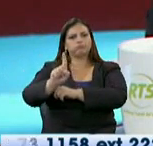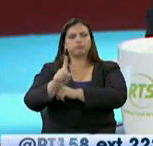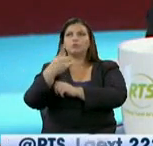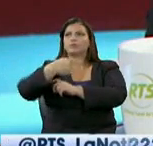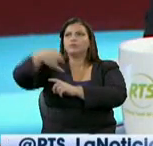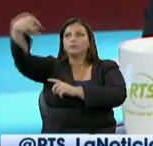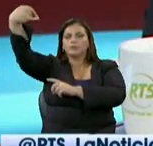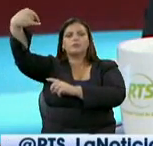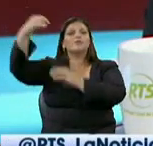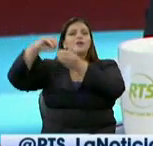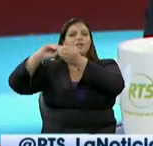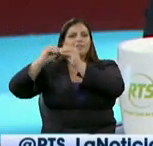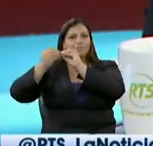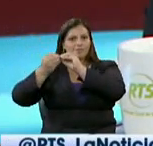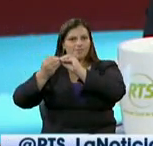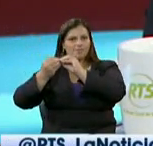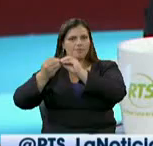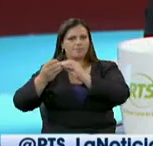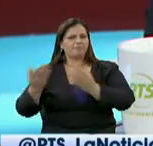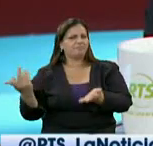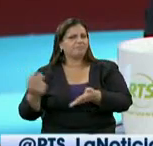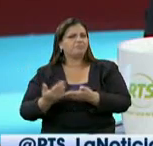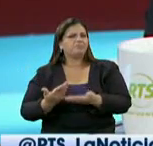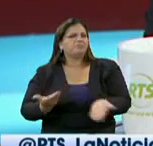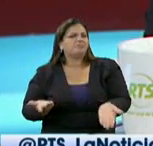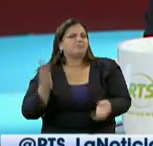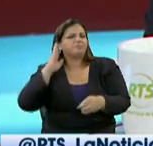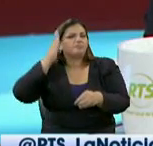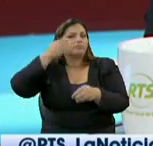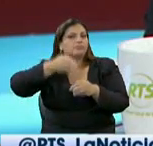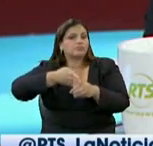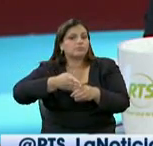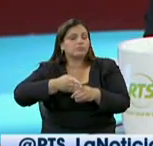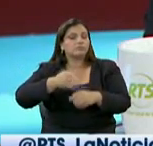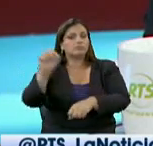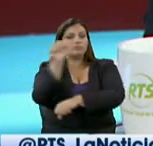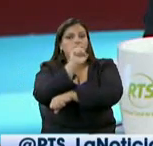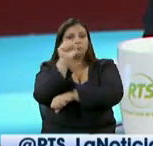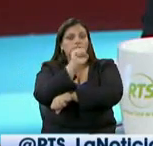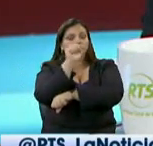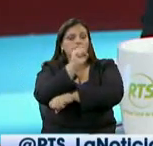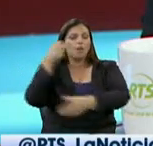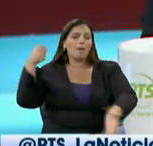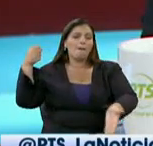a multar a aquellos que rebasen los límites de velocidad permitidos.